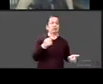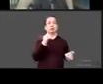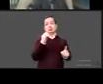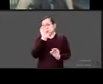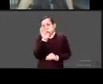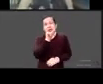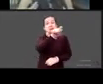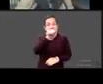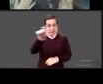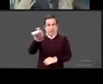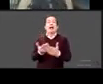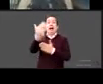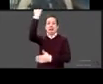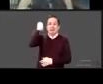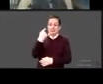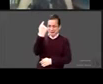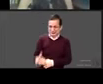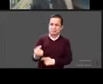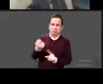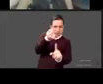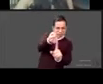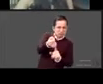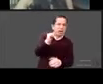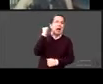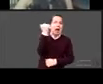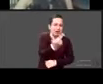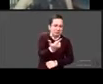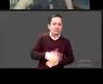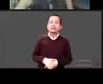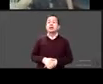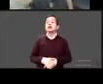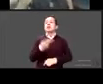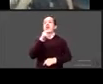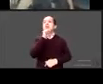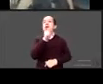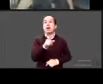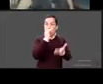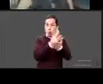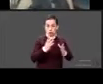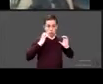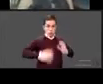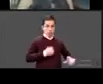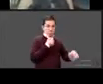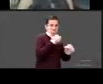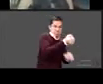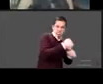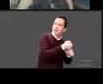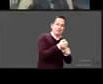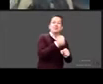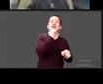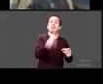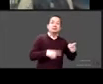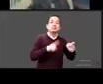eran niñas y niños. Pero también es importante pensar en la violencia psicológica. No basta con que ustedes no les peguen a los niños y a